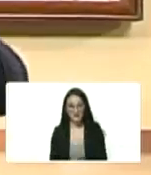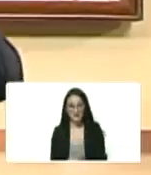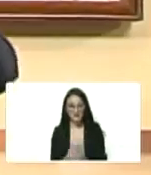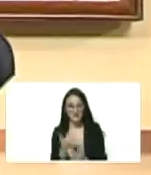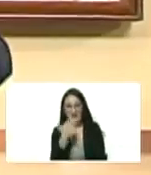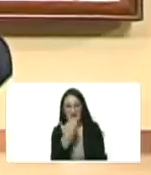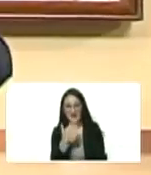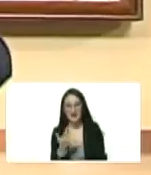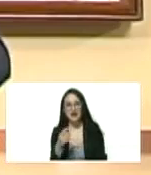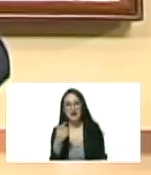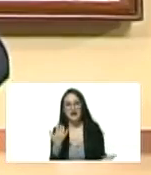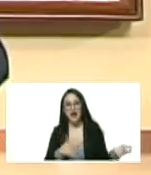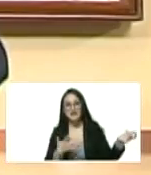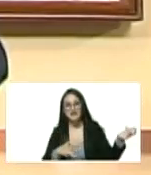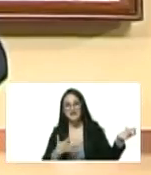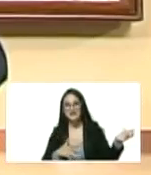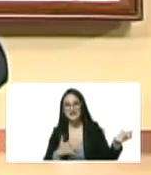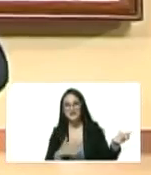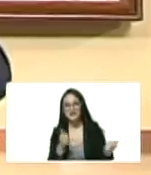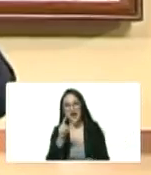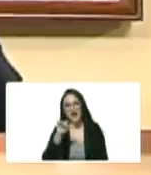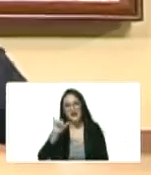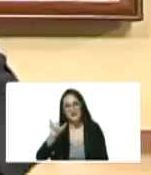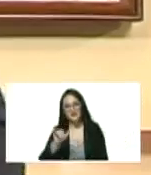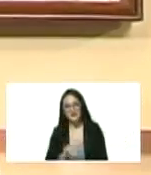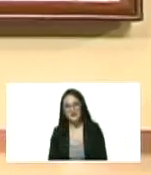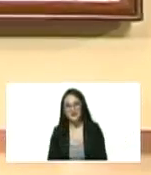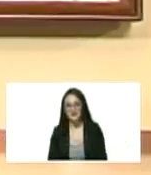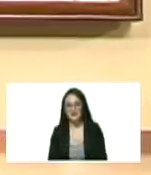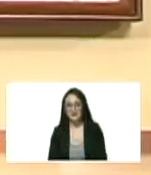Ali, nuestro gran Ali.